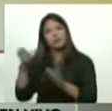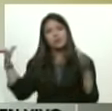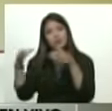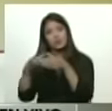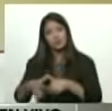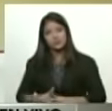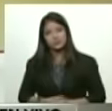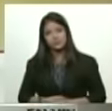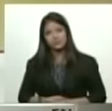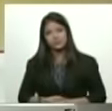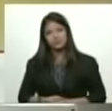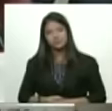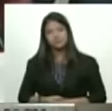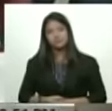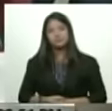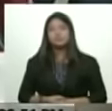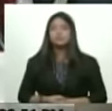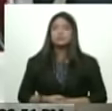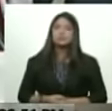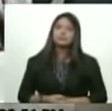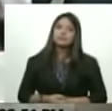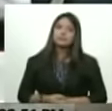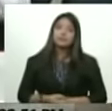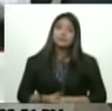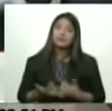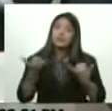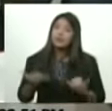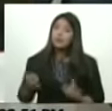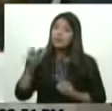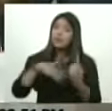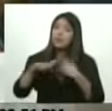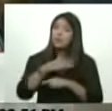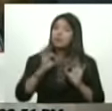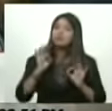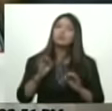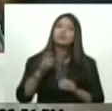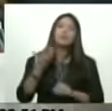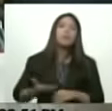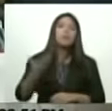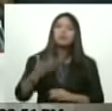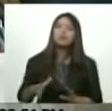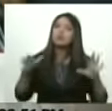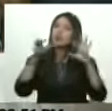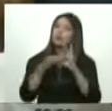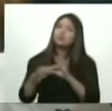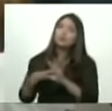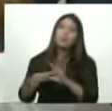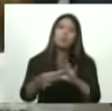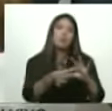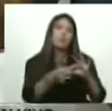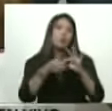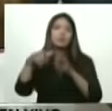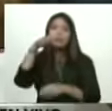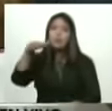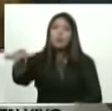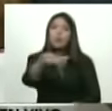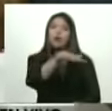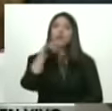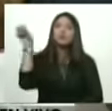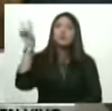esta mesa? Bueno, en estos momentos propicio es la unión de todo el pueblo venezolano